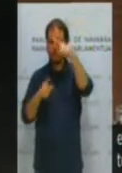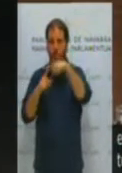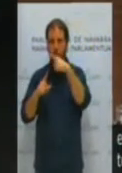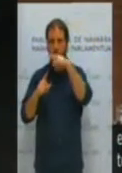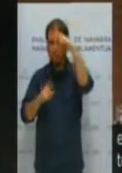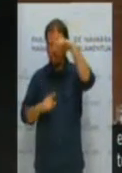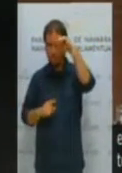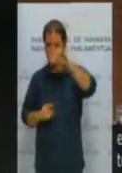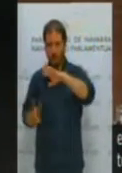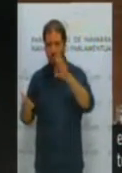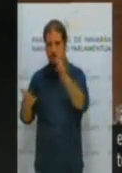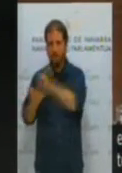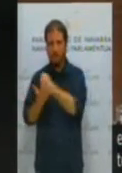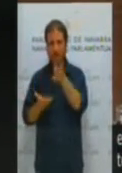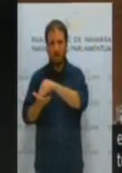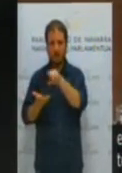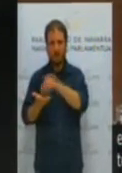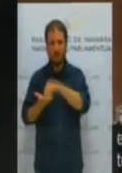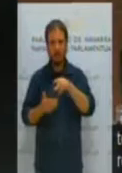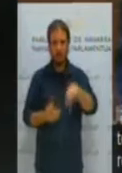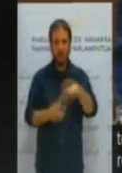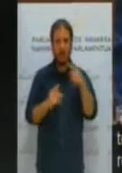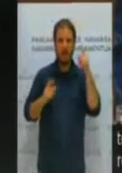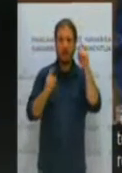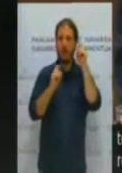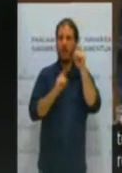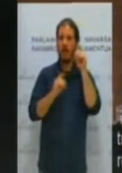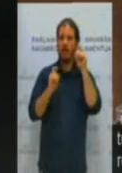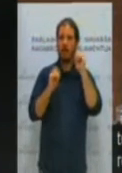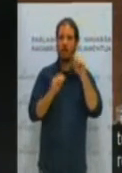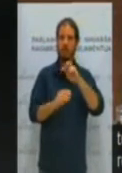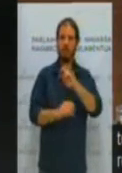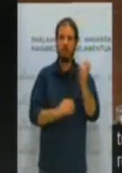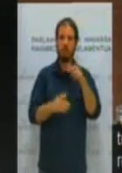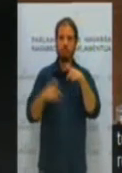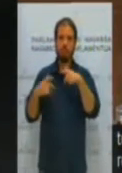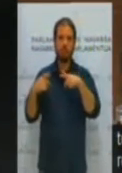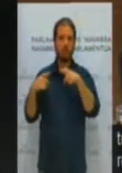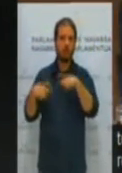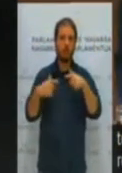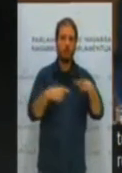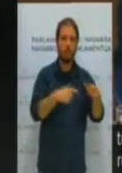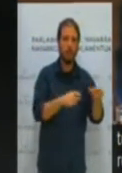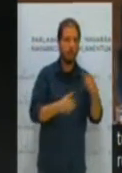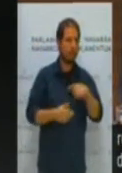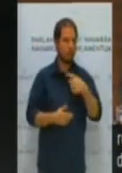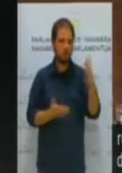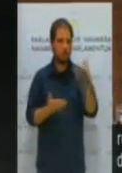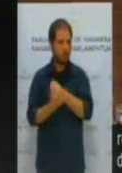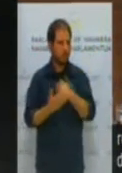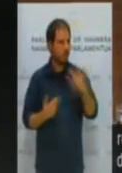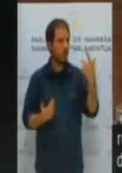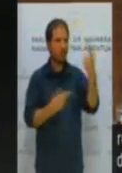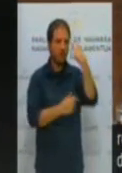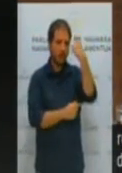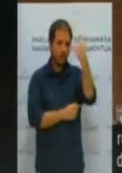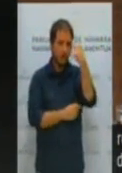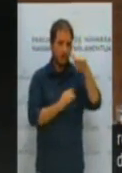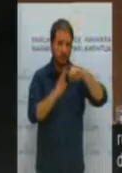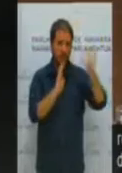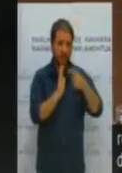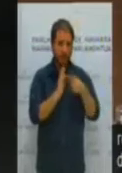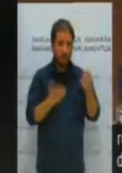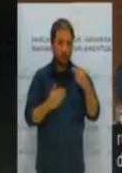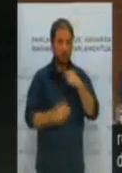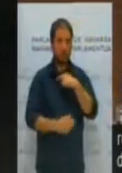las recomendaciones y hasta el recordatorio de deberes legales, que con acierto ha dicho el portavoz de Bildu